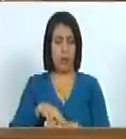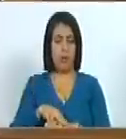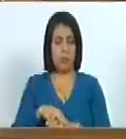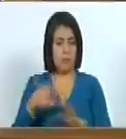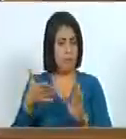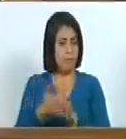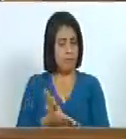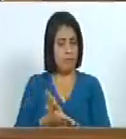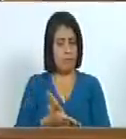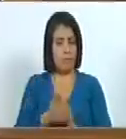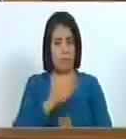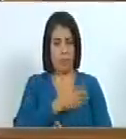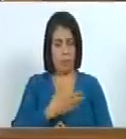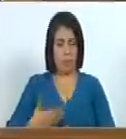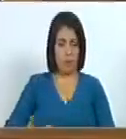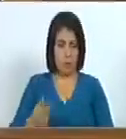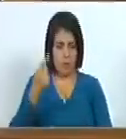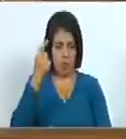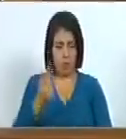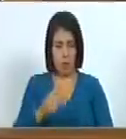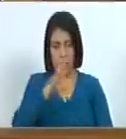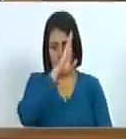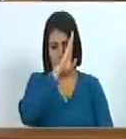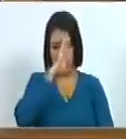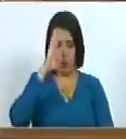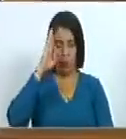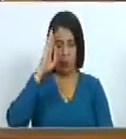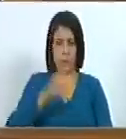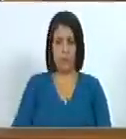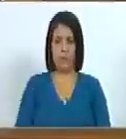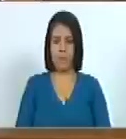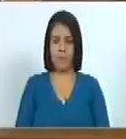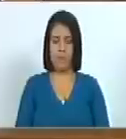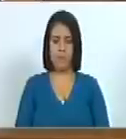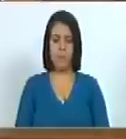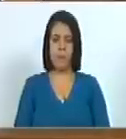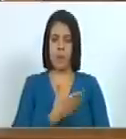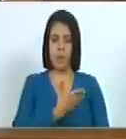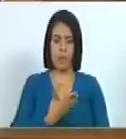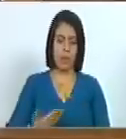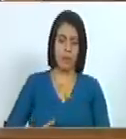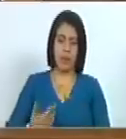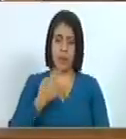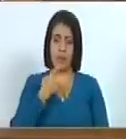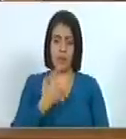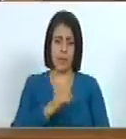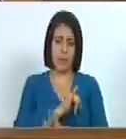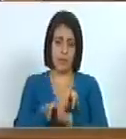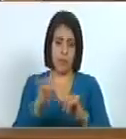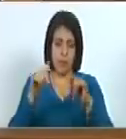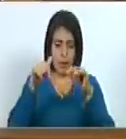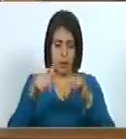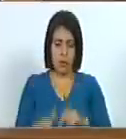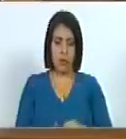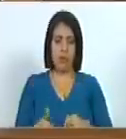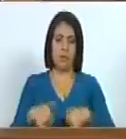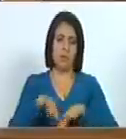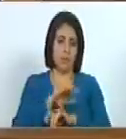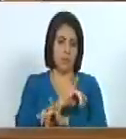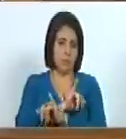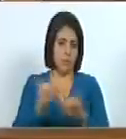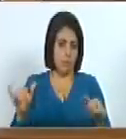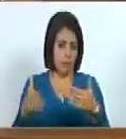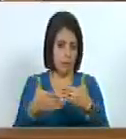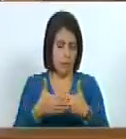la cual será presidida por el diputado Diosdado Cabello Rondón. El presidente señaló que agotada la agenda del día, se levanta la